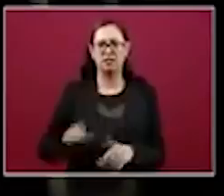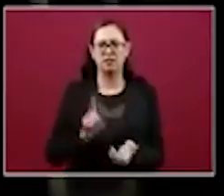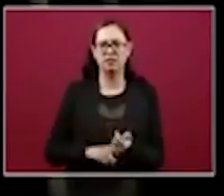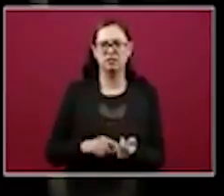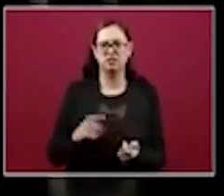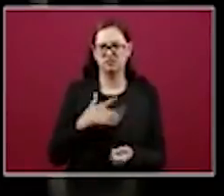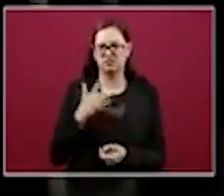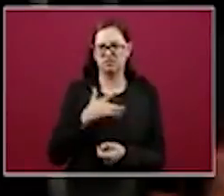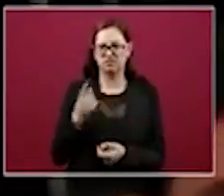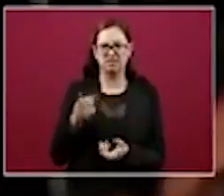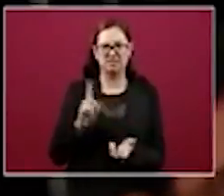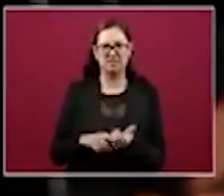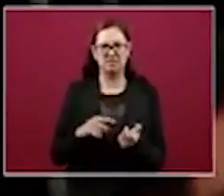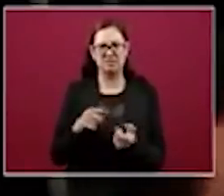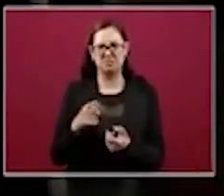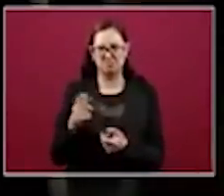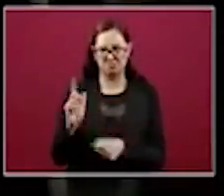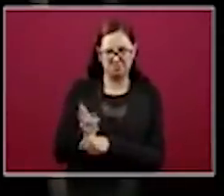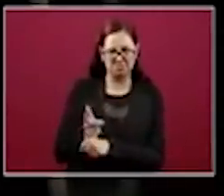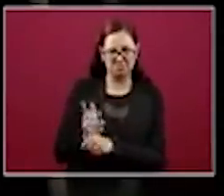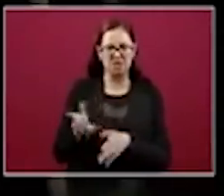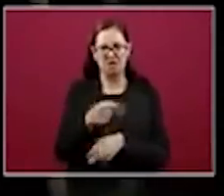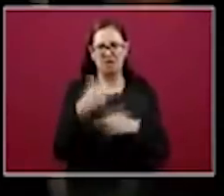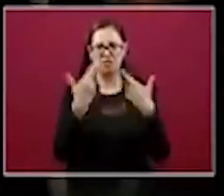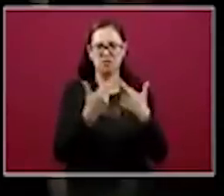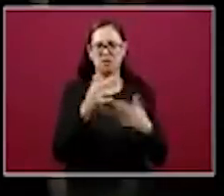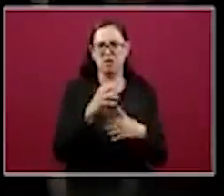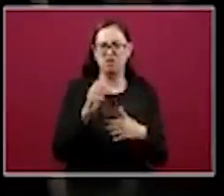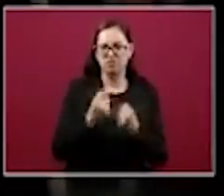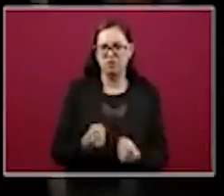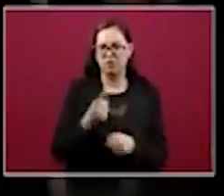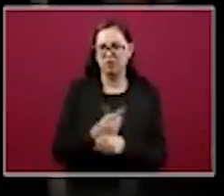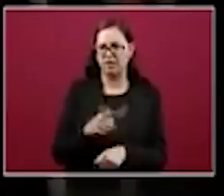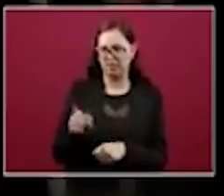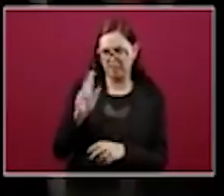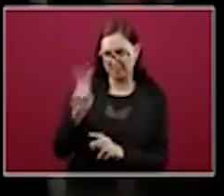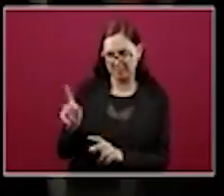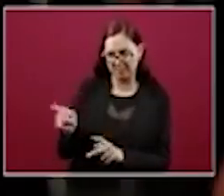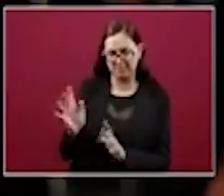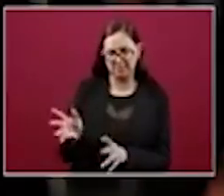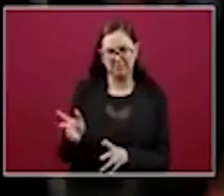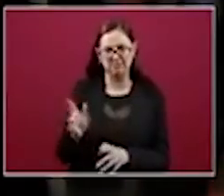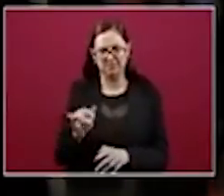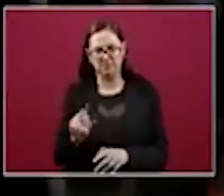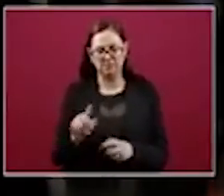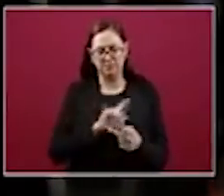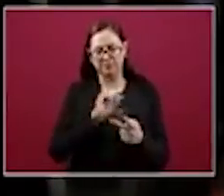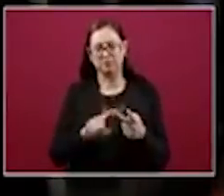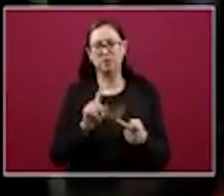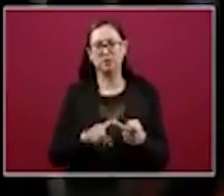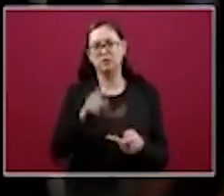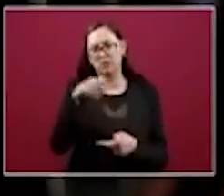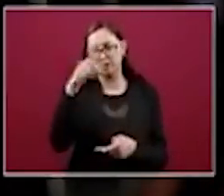ustedes saben en estas reuniones de seguridad? Por otro lado, pues ayer ya finalmente se eligió a la ministra de la Corte y